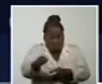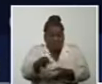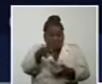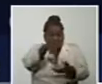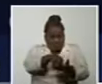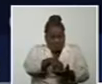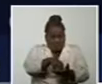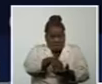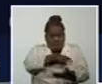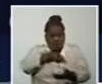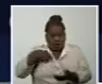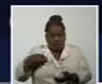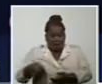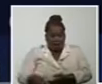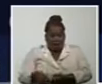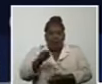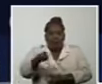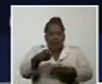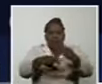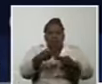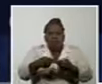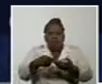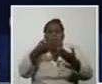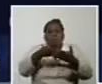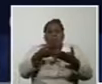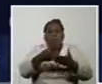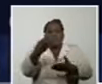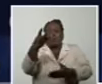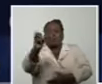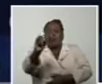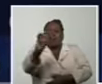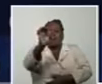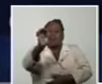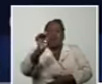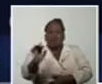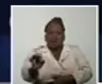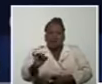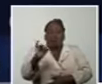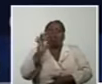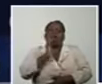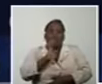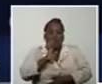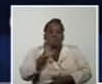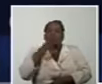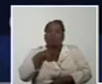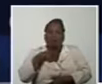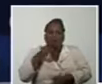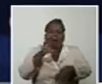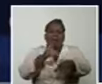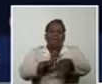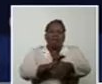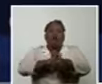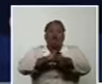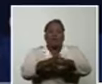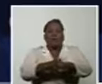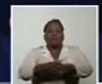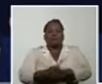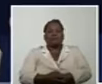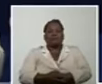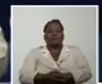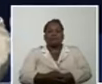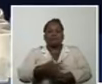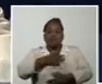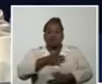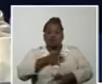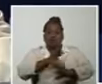y que se le hizo la prueba y el 30% estaban infectados, asintomáticos. Nosotros, para ya